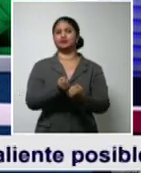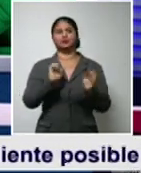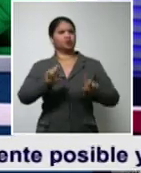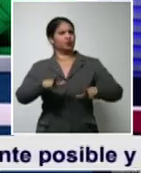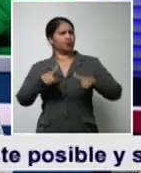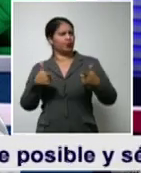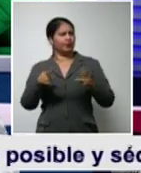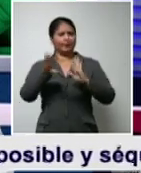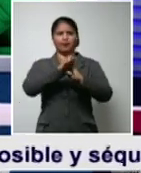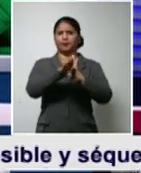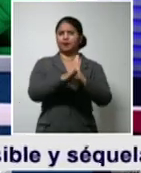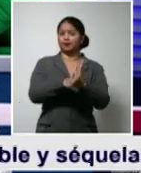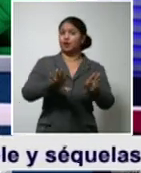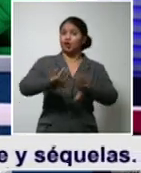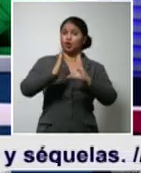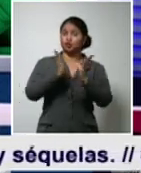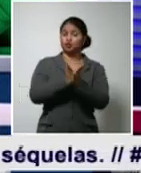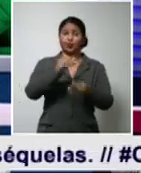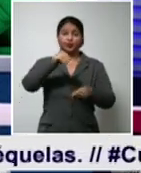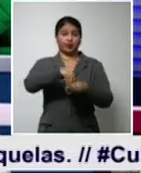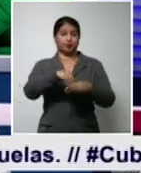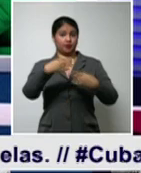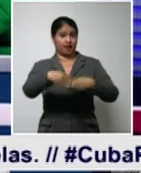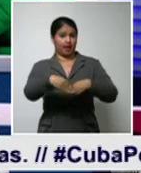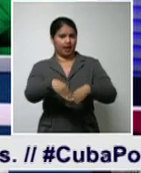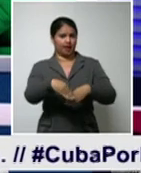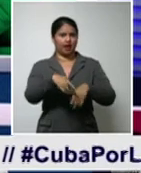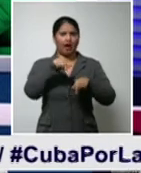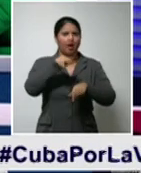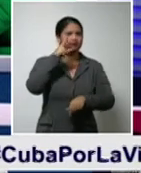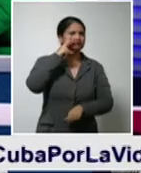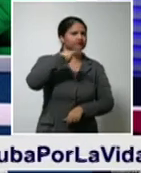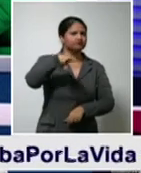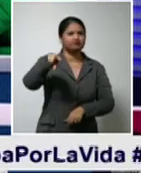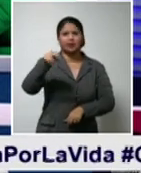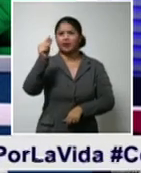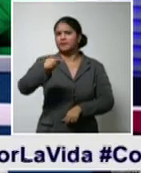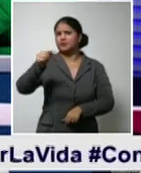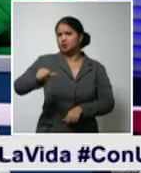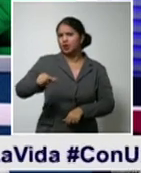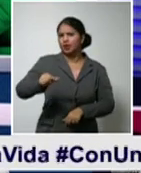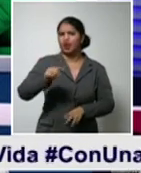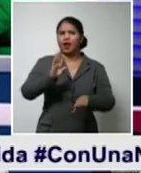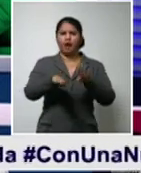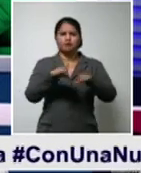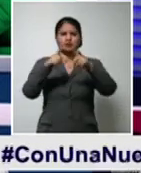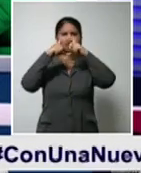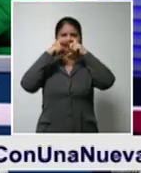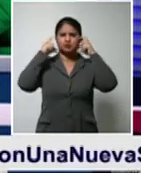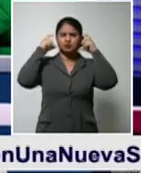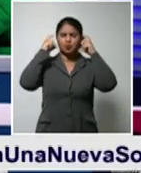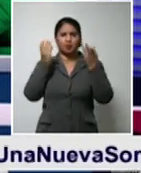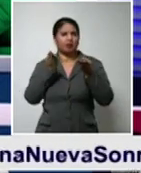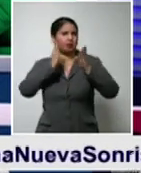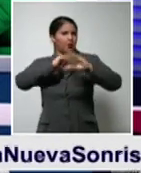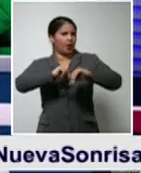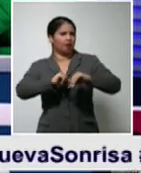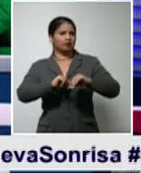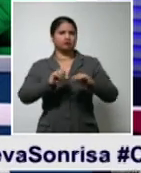las que uno ve en la calle, es que realmente todavía no hay una percepción del riesgo que entraña esta